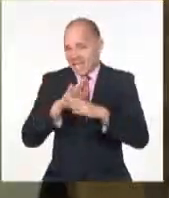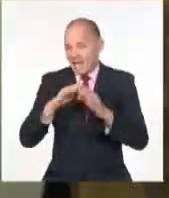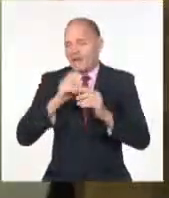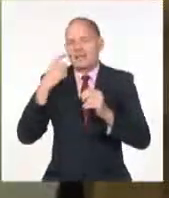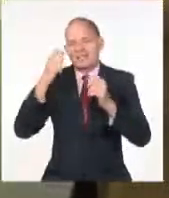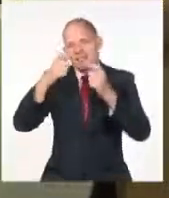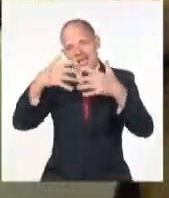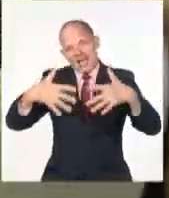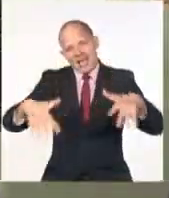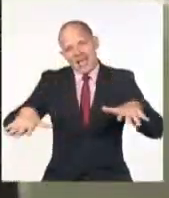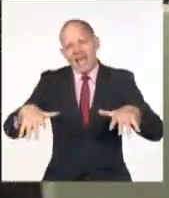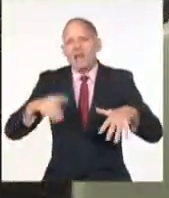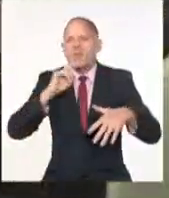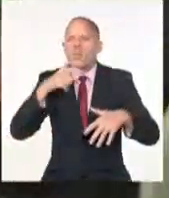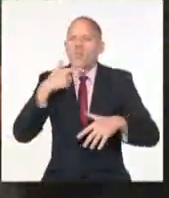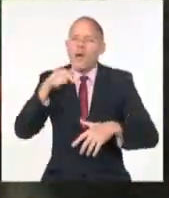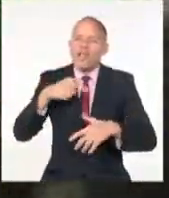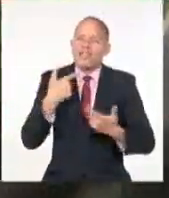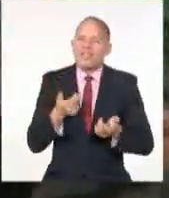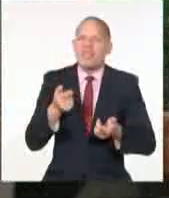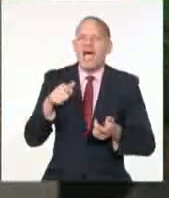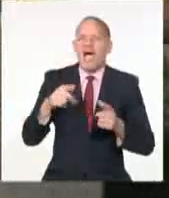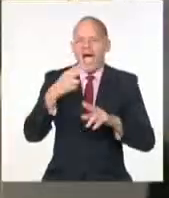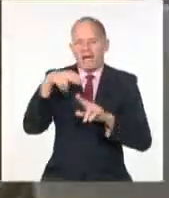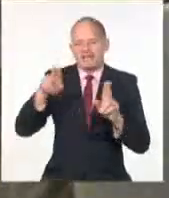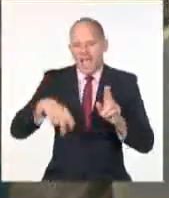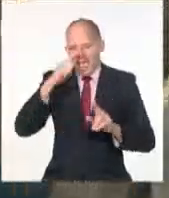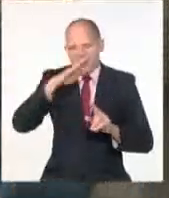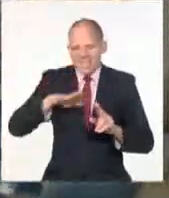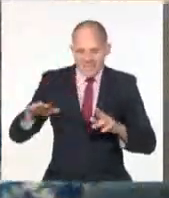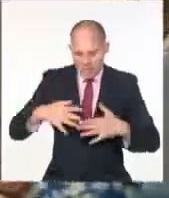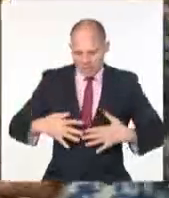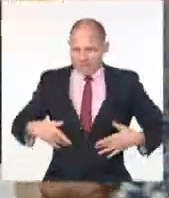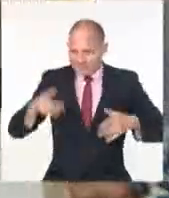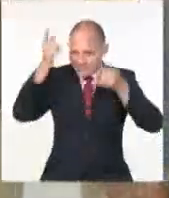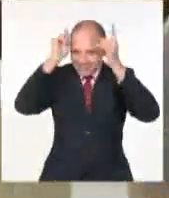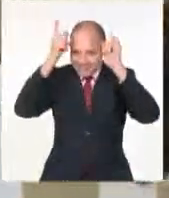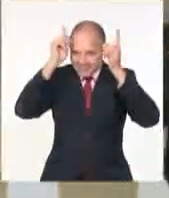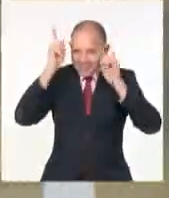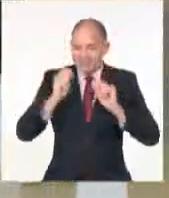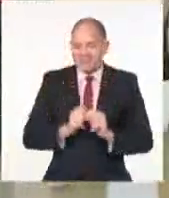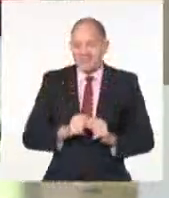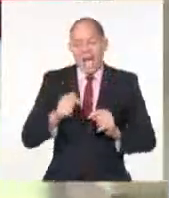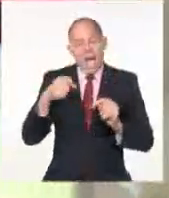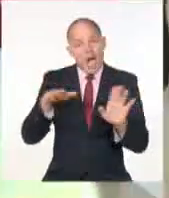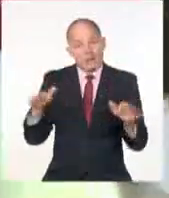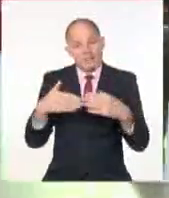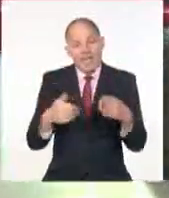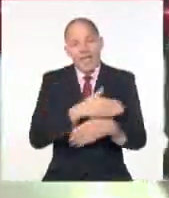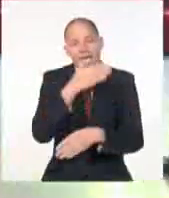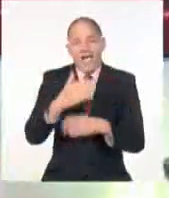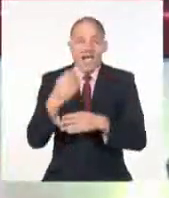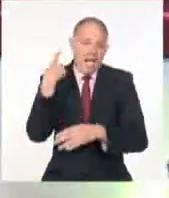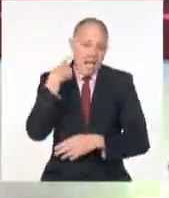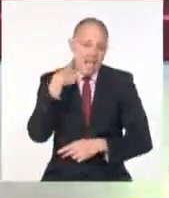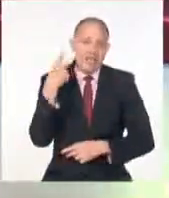Quito 2024, Iberoamérica, por una gestión hídrica que llegue cada vez